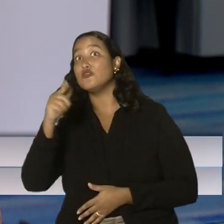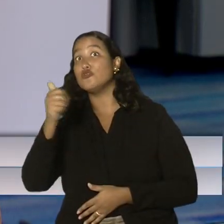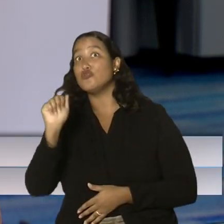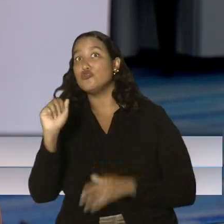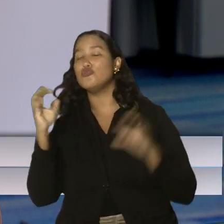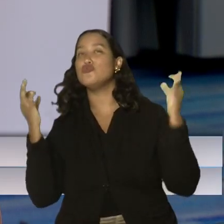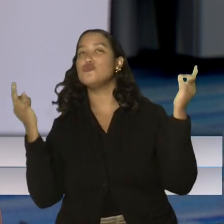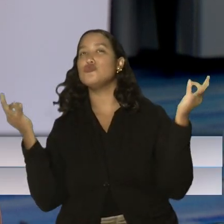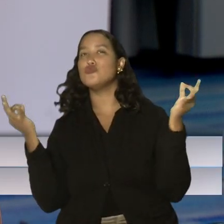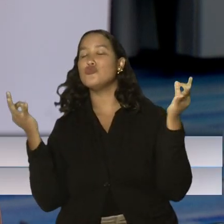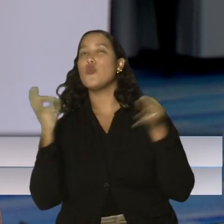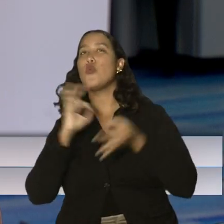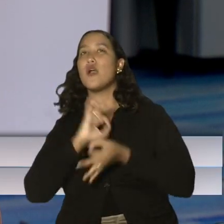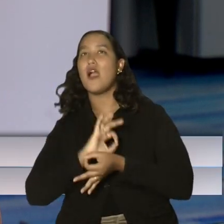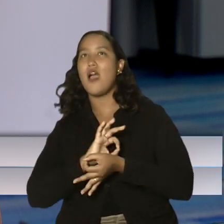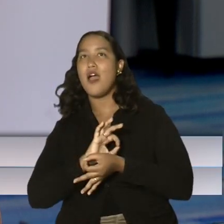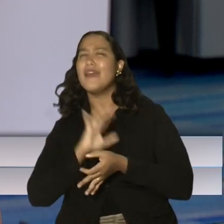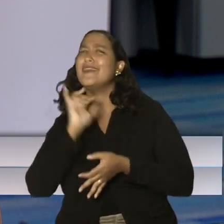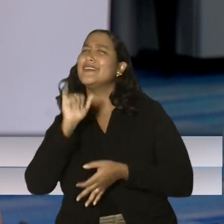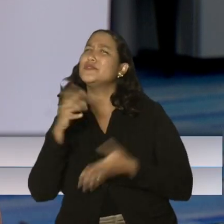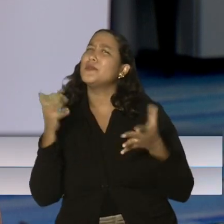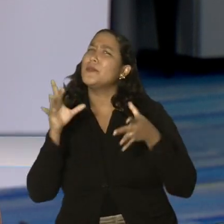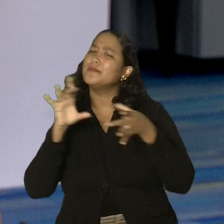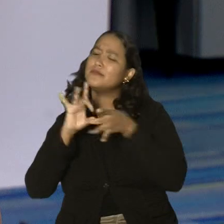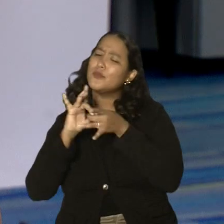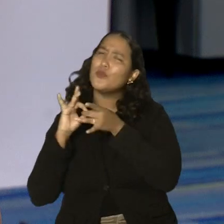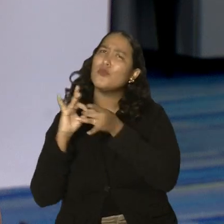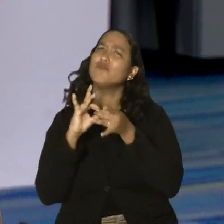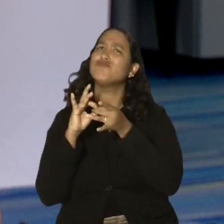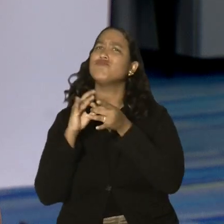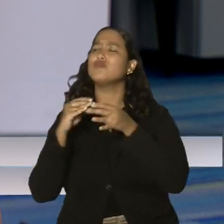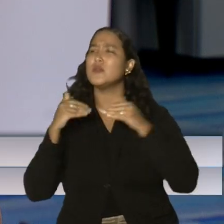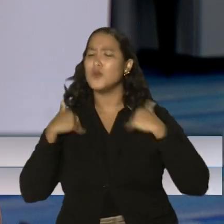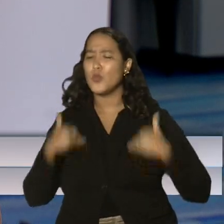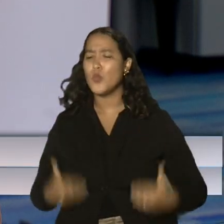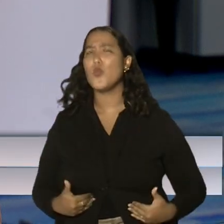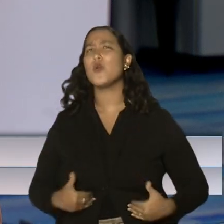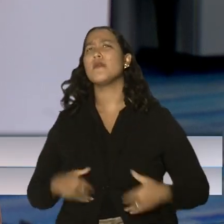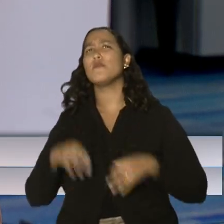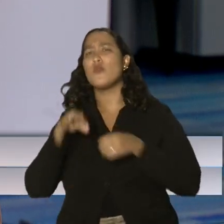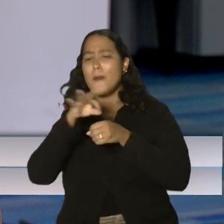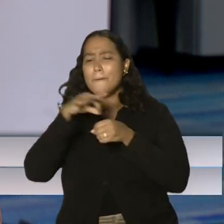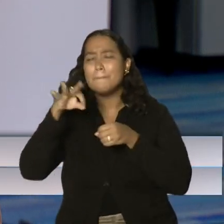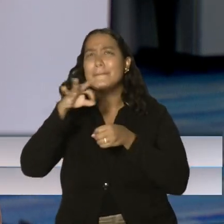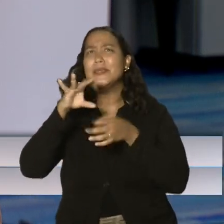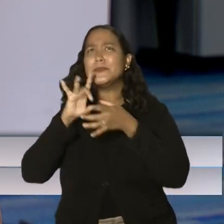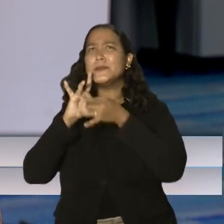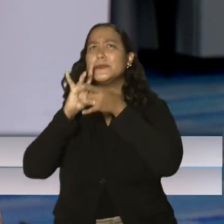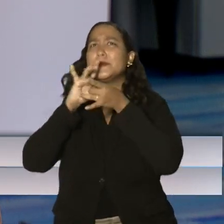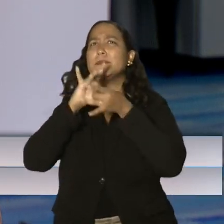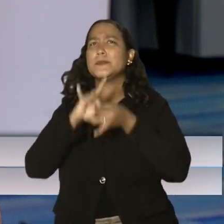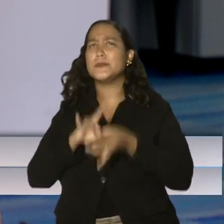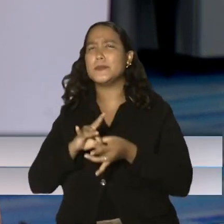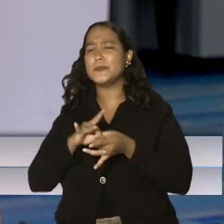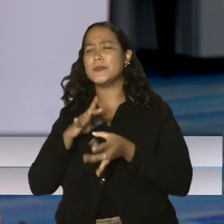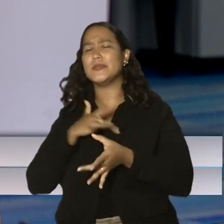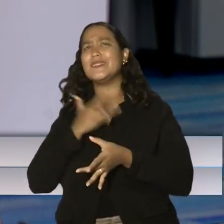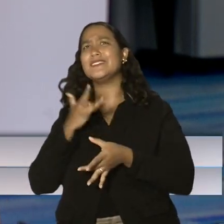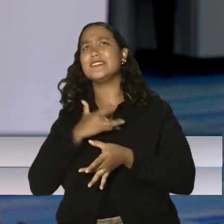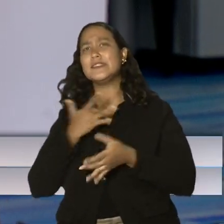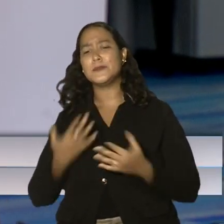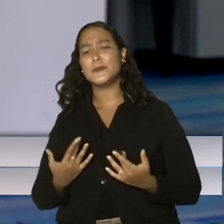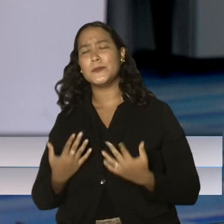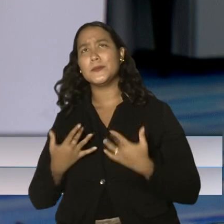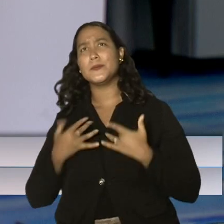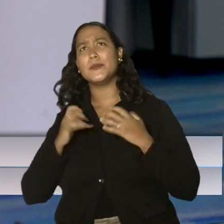nuestro cuerpo nuestra mente y nuestro espíritu es entender esas sensaciones que vamos sintiendo a lo largo de nuestras etapas en la vida